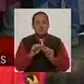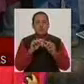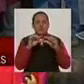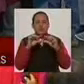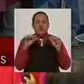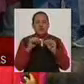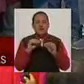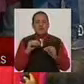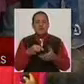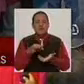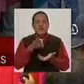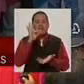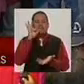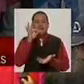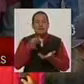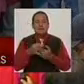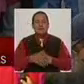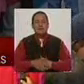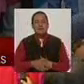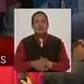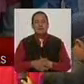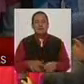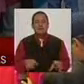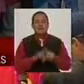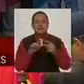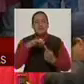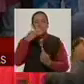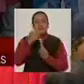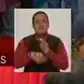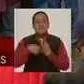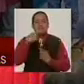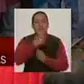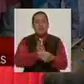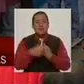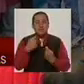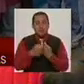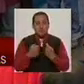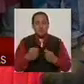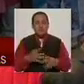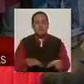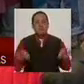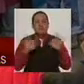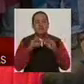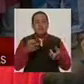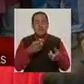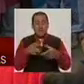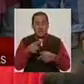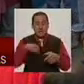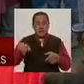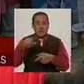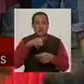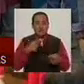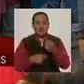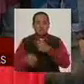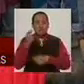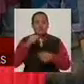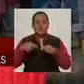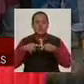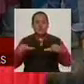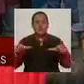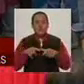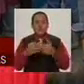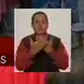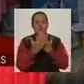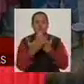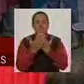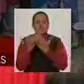de café y también el plátano. Esta fruta es comercializada en las zonas más cercanas,